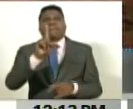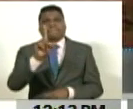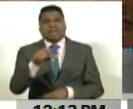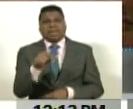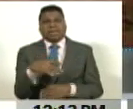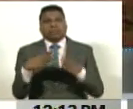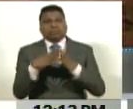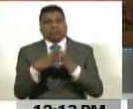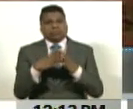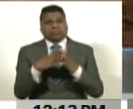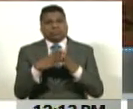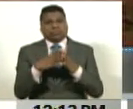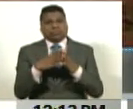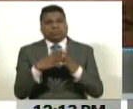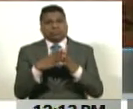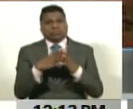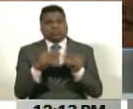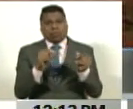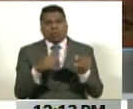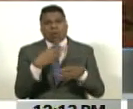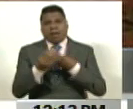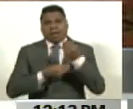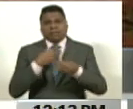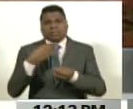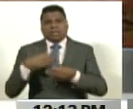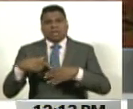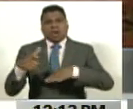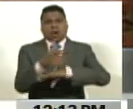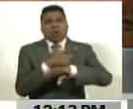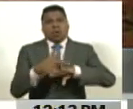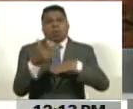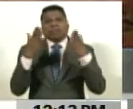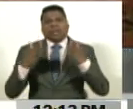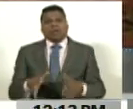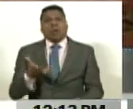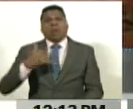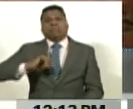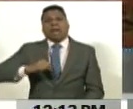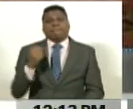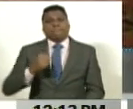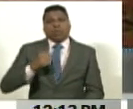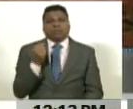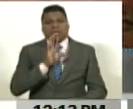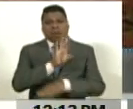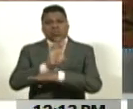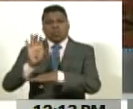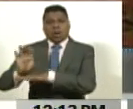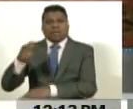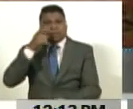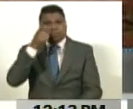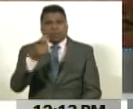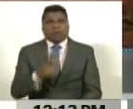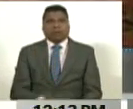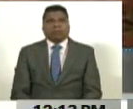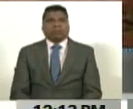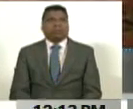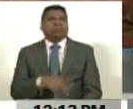del estado Miranda. El día de ayer el gobernador, que tiene una policía que debe accionar y proteger al pueblo, es decir, no